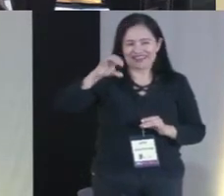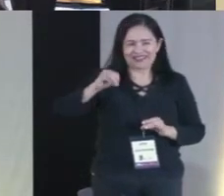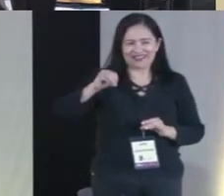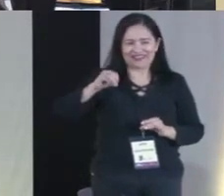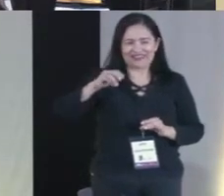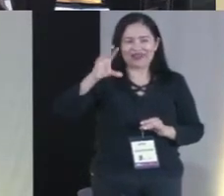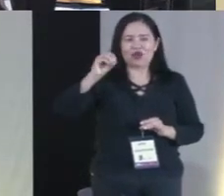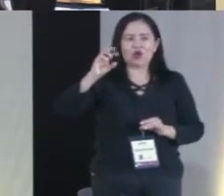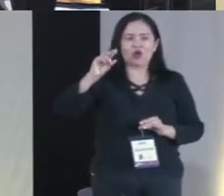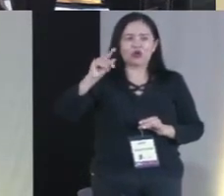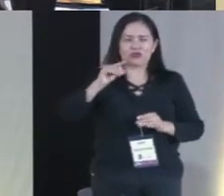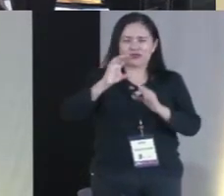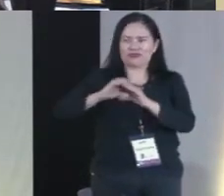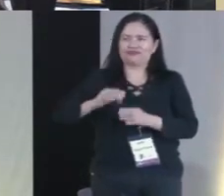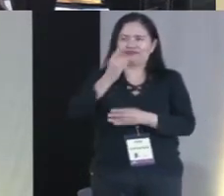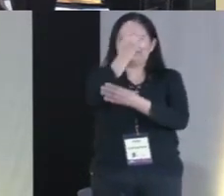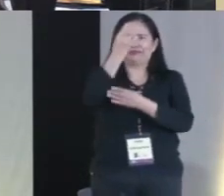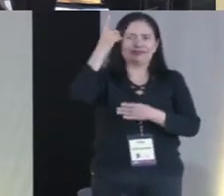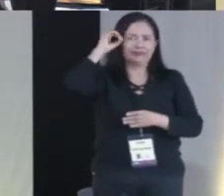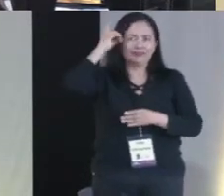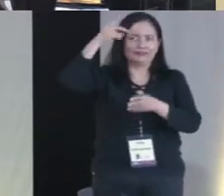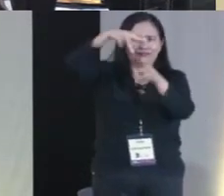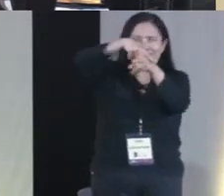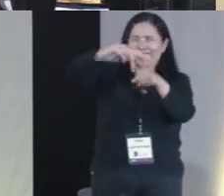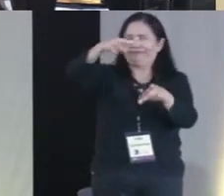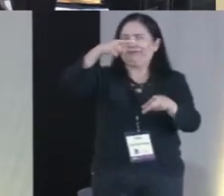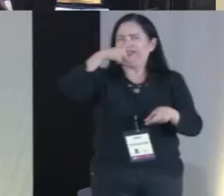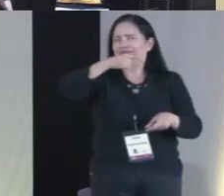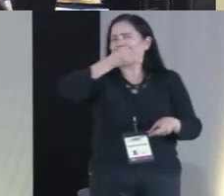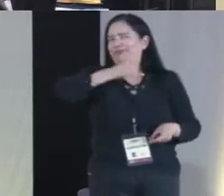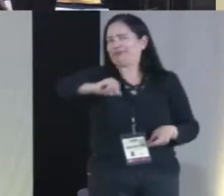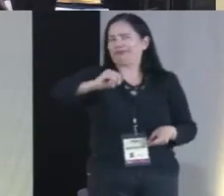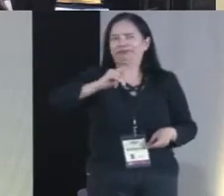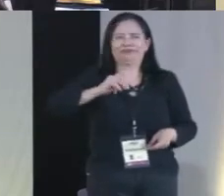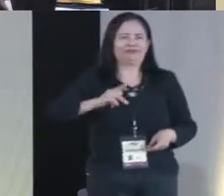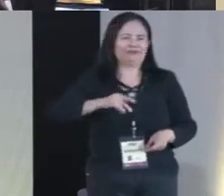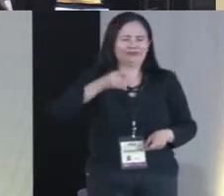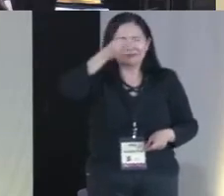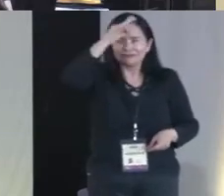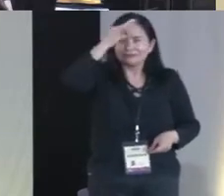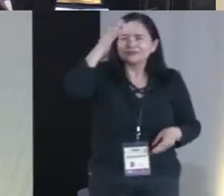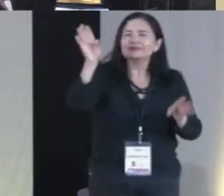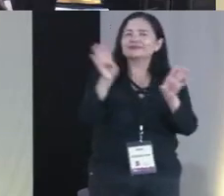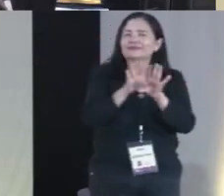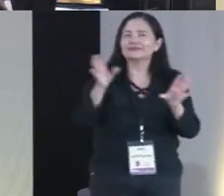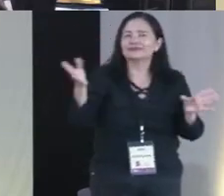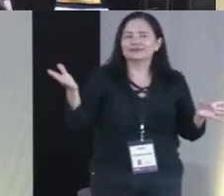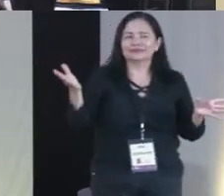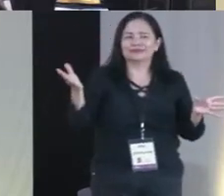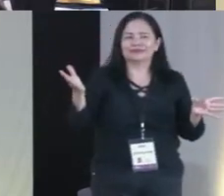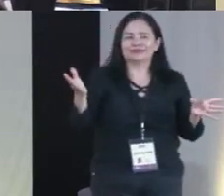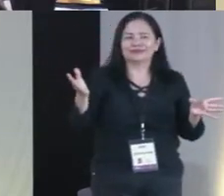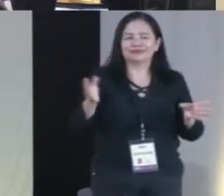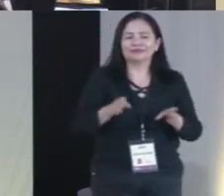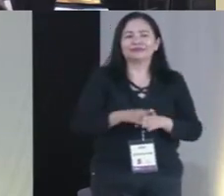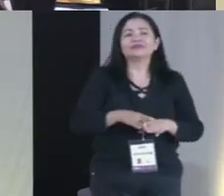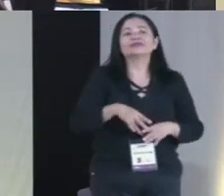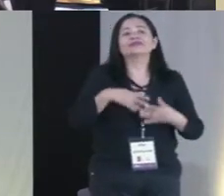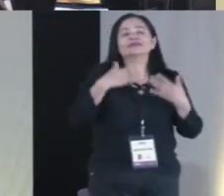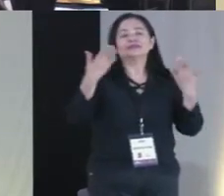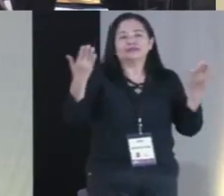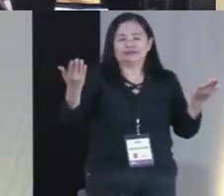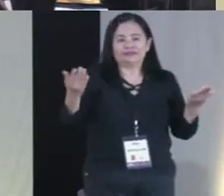agredió, me impactó, dije, está pinche loco este cabrón. Y felizmente, felizmente, ha perdurado, se ha mantenido